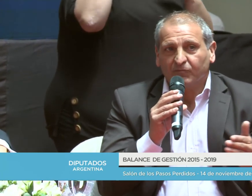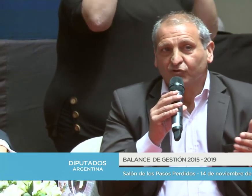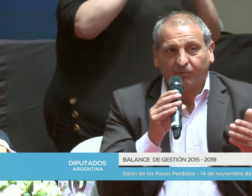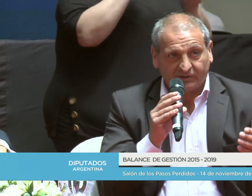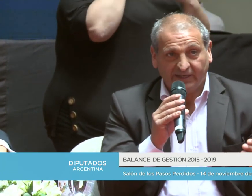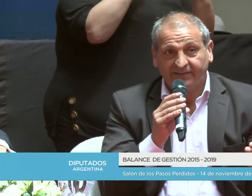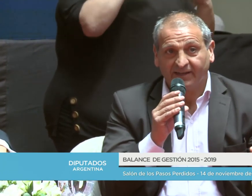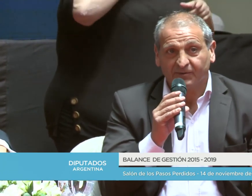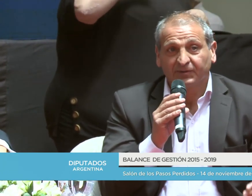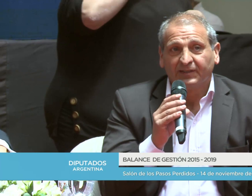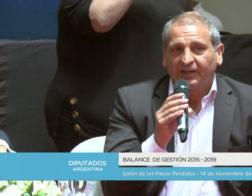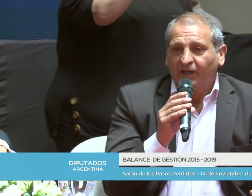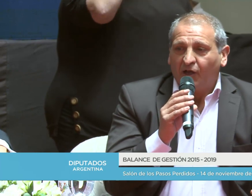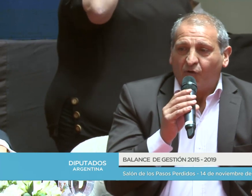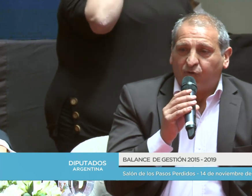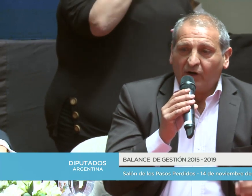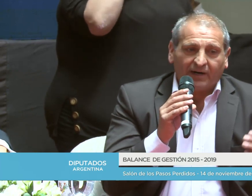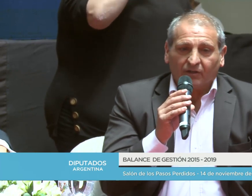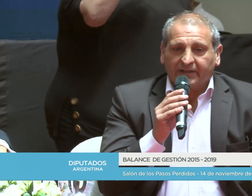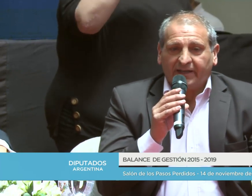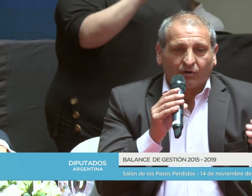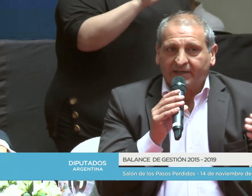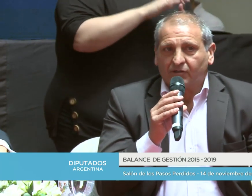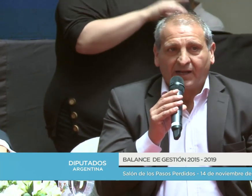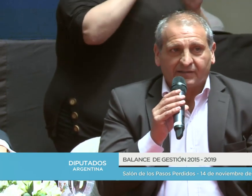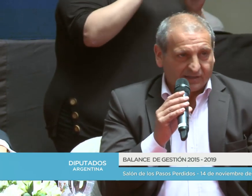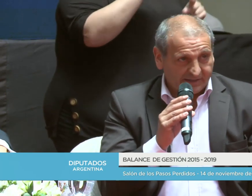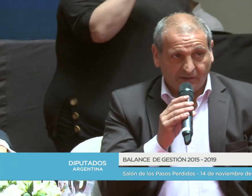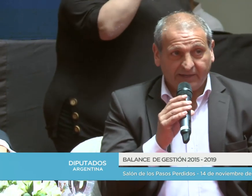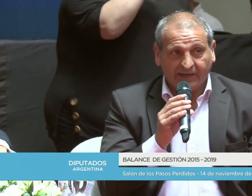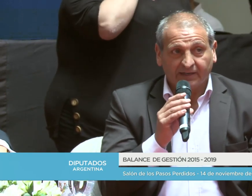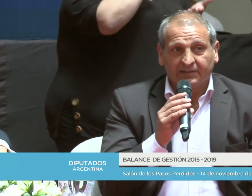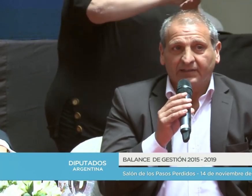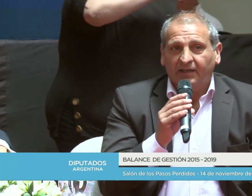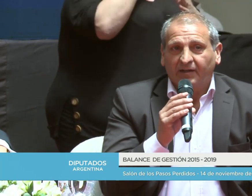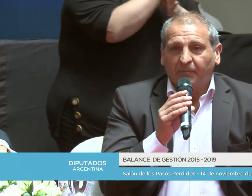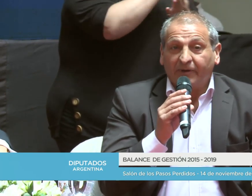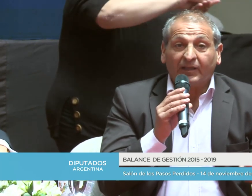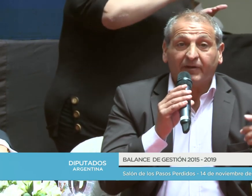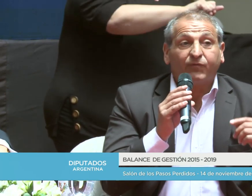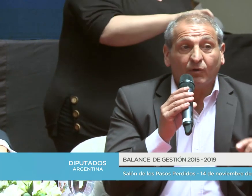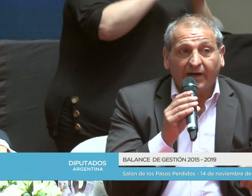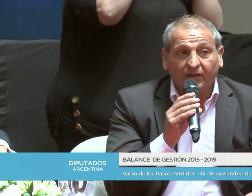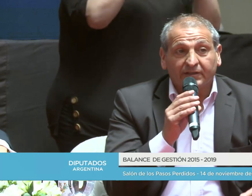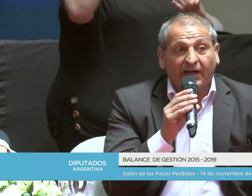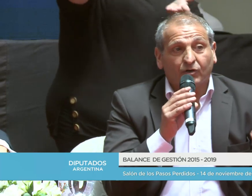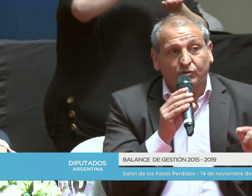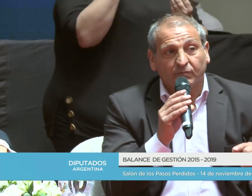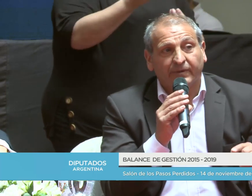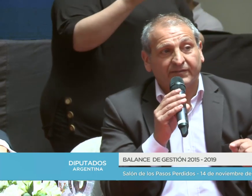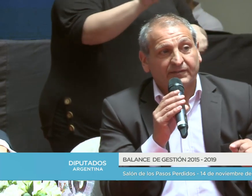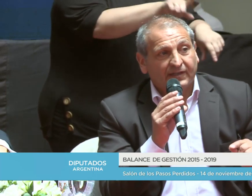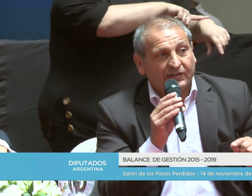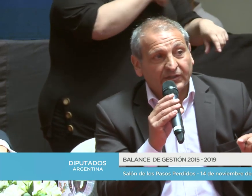preparar el famoso postre Leguizamo. Fue el lugar donde Roberto Arlt escribía, pero también fue el lugar